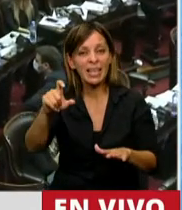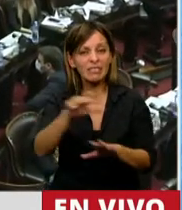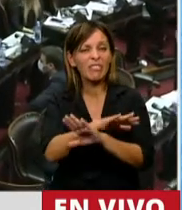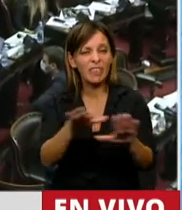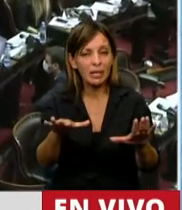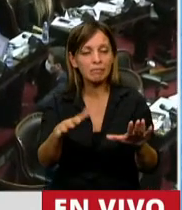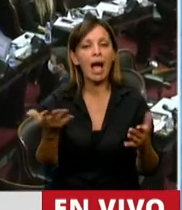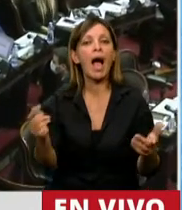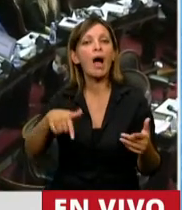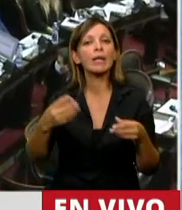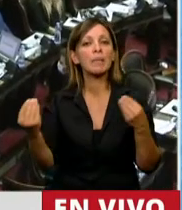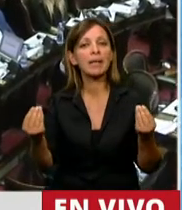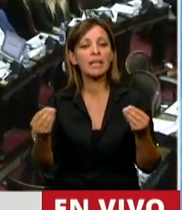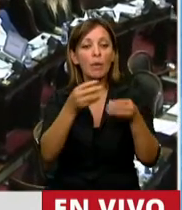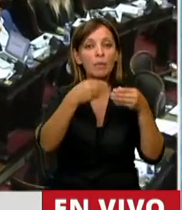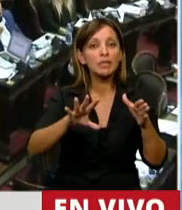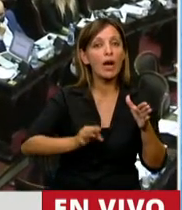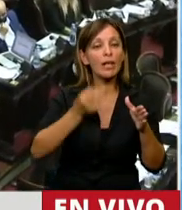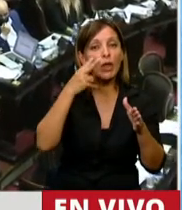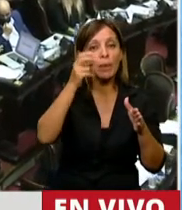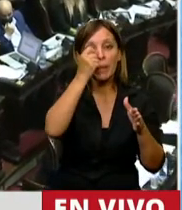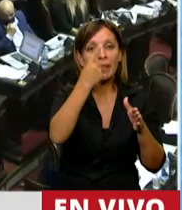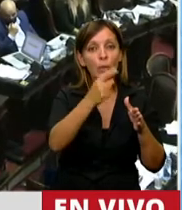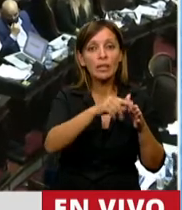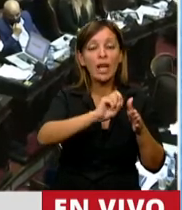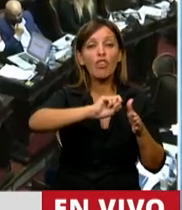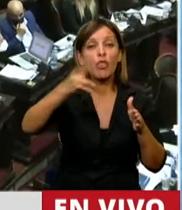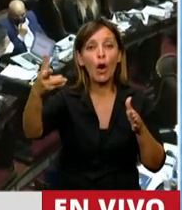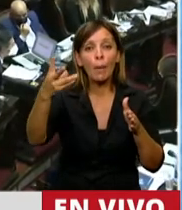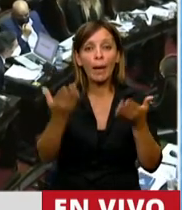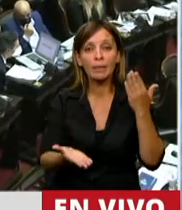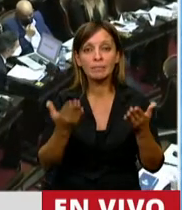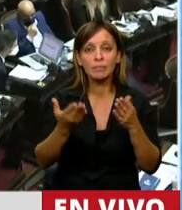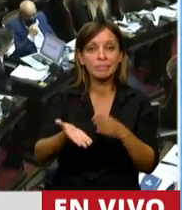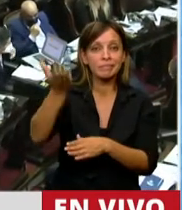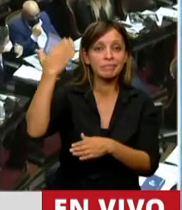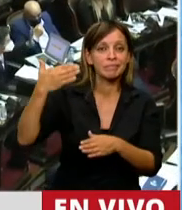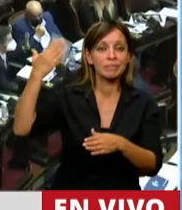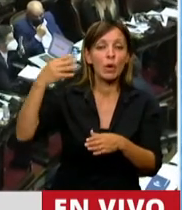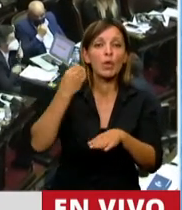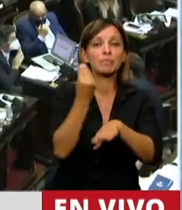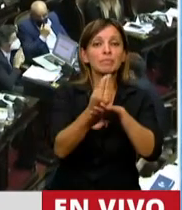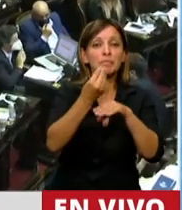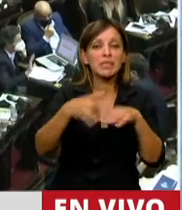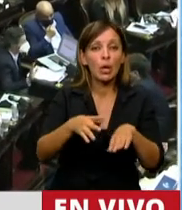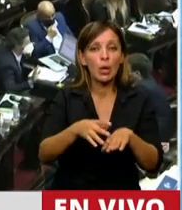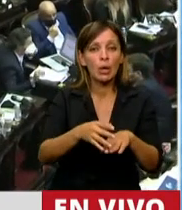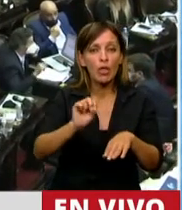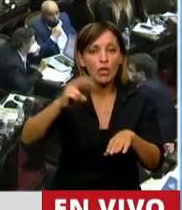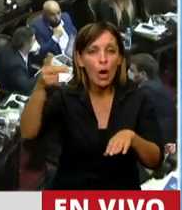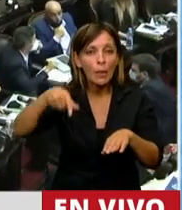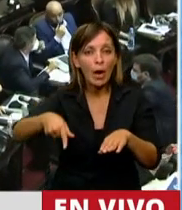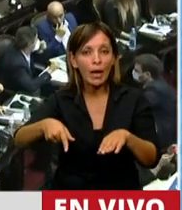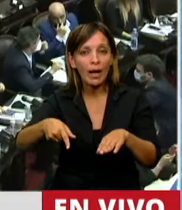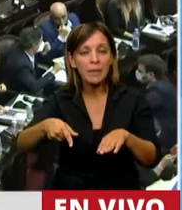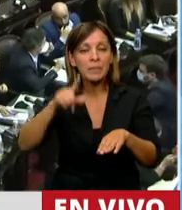resulta que el stock de LELIC al comenzar el año 2021 es más del doble del que heredó cuando comenzó su gestión.